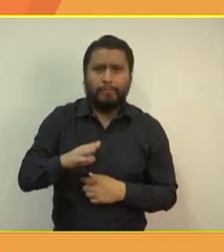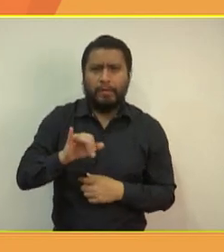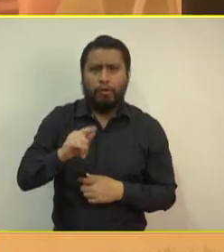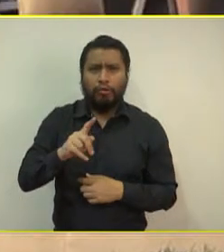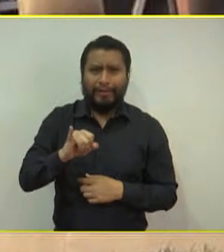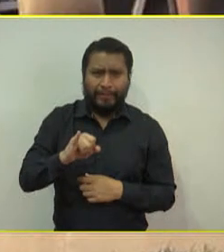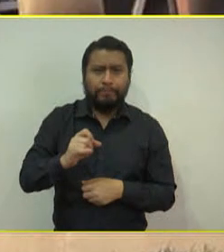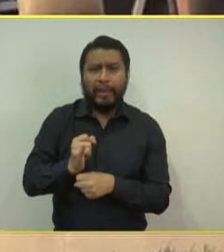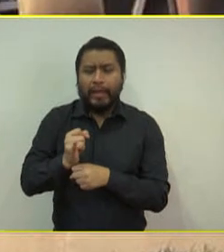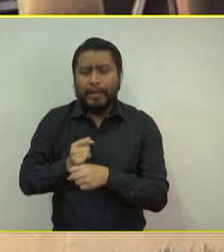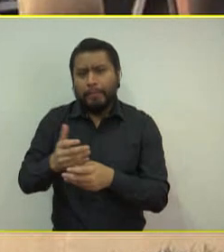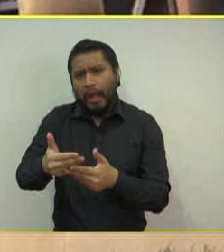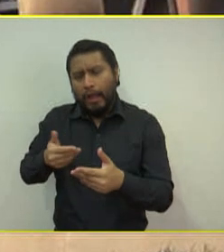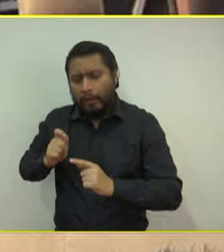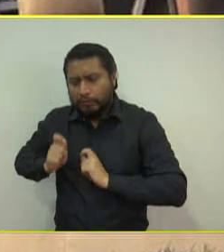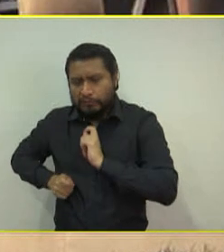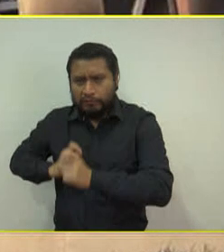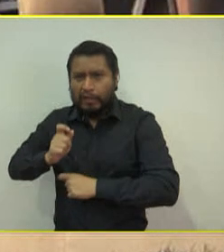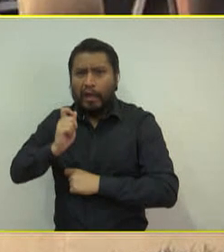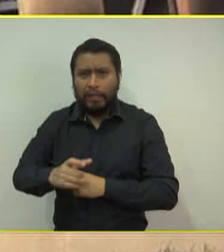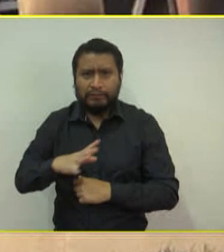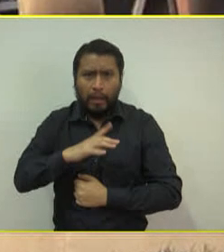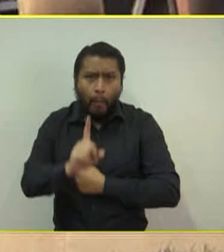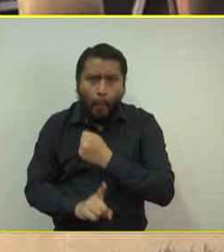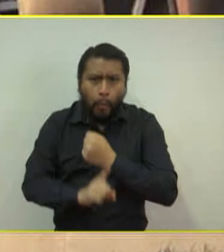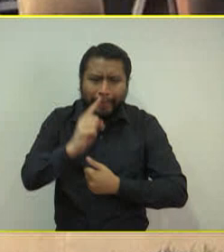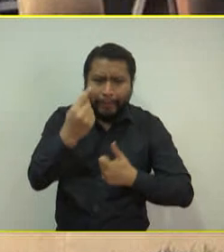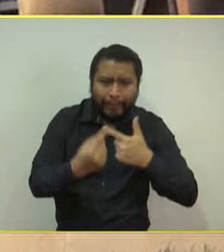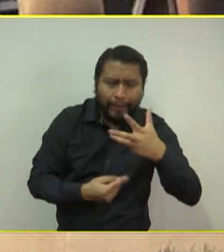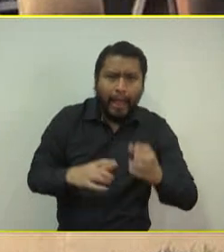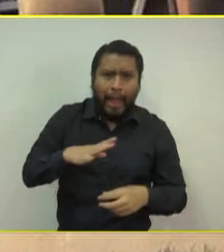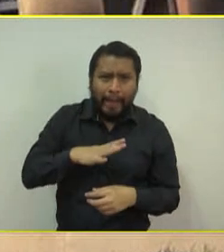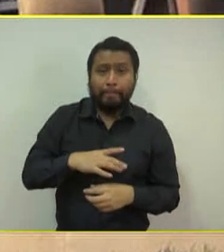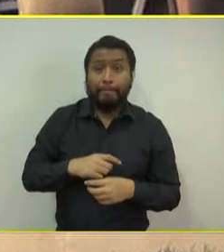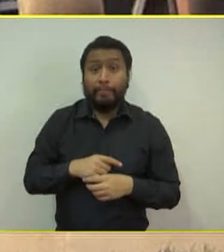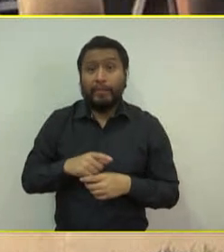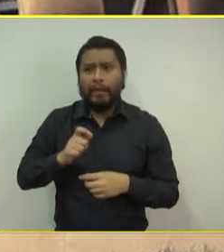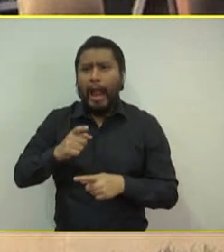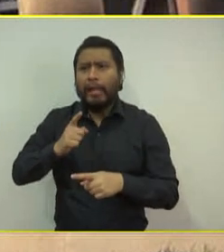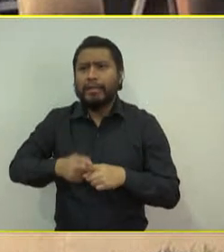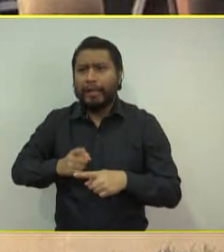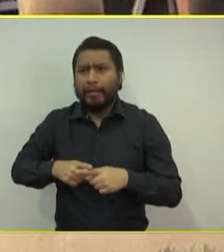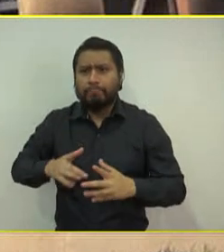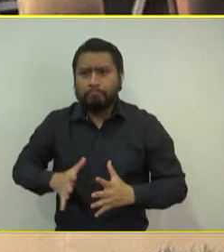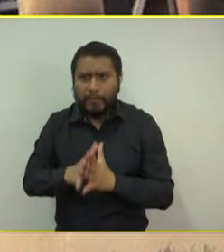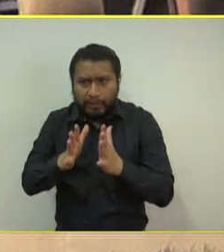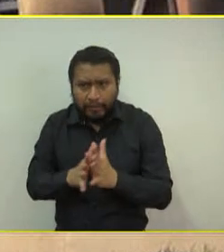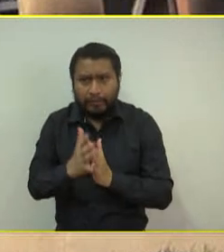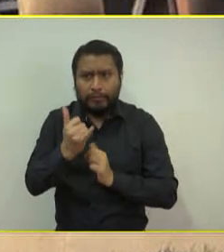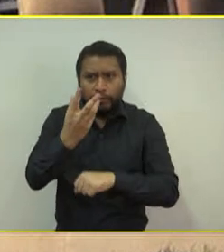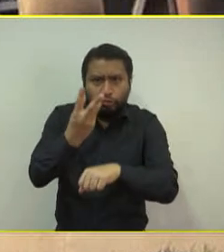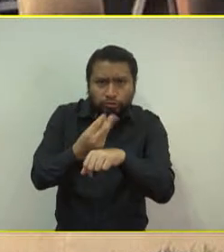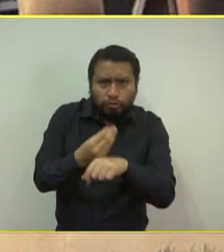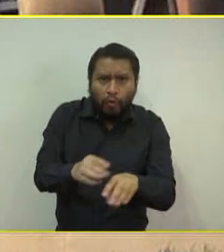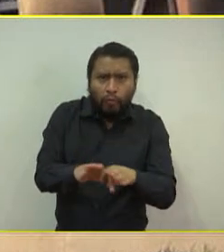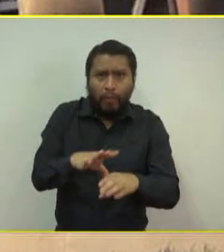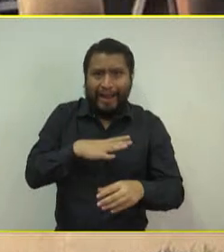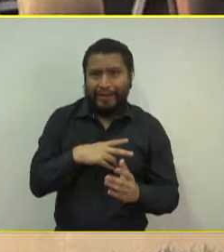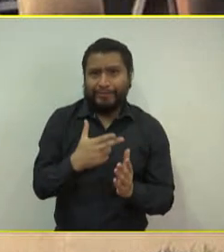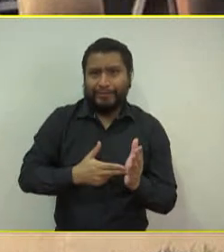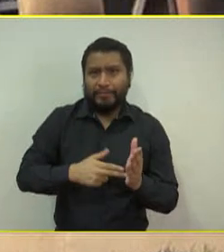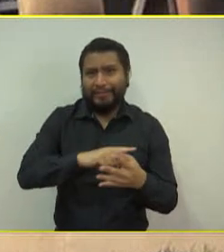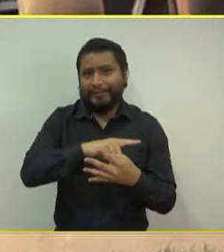de nuestra investigación, los problemas que detectamos, el mapa de stakeholders y nuestro sistema solución que consta de 4 elementos.